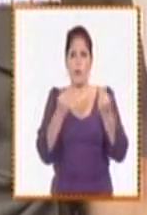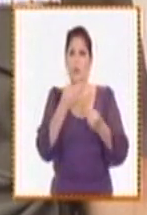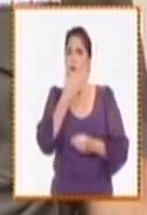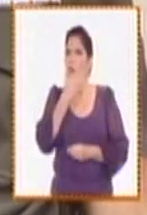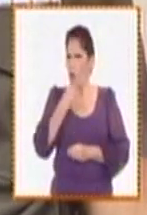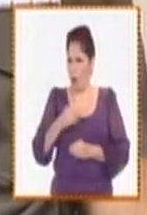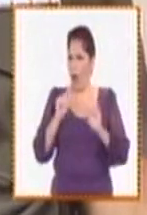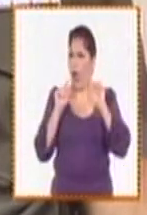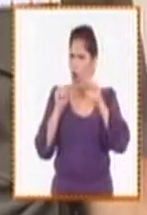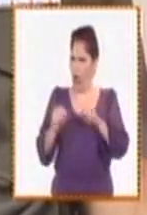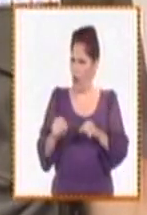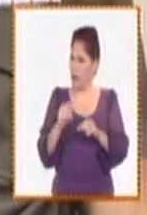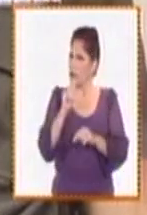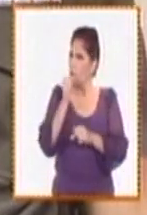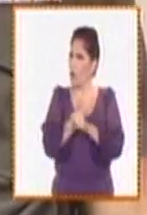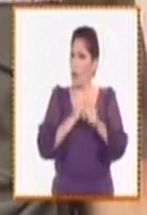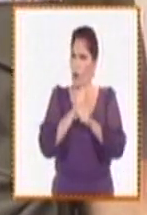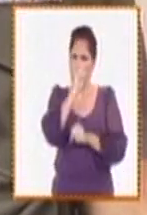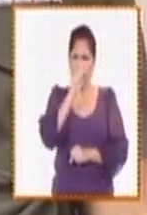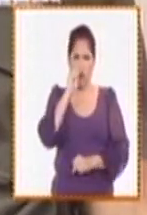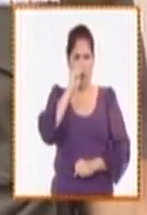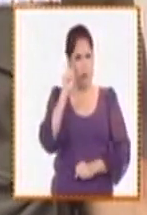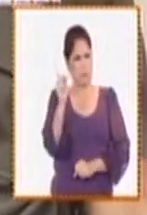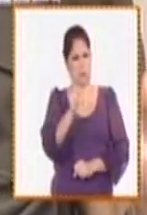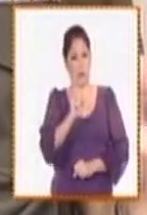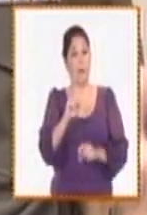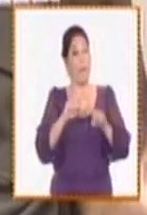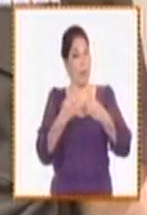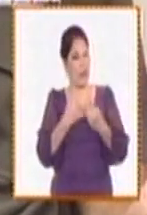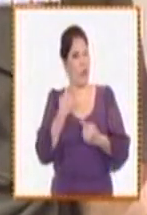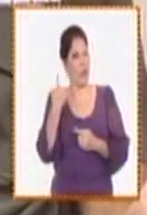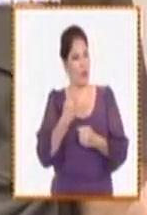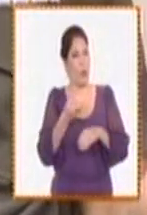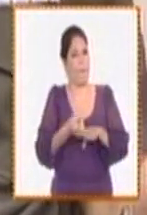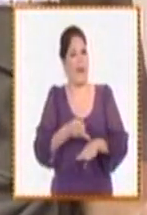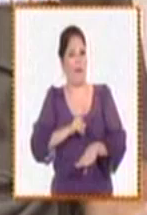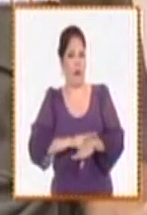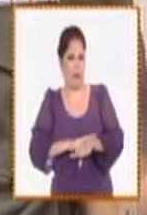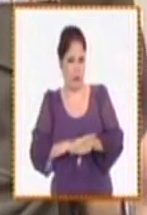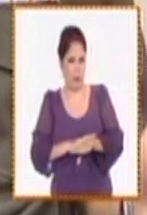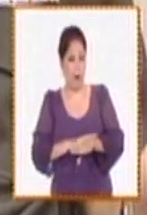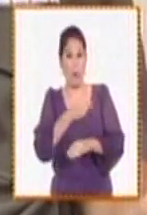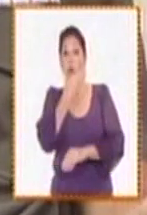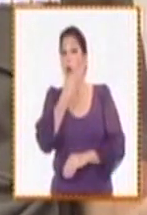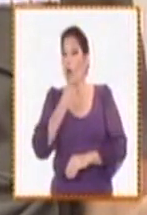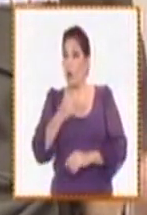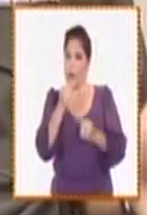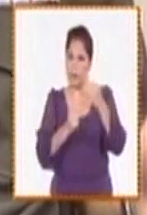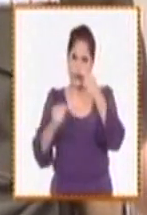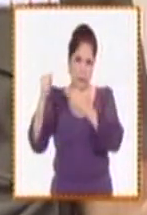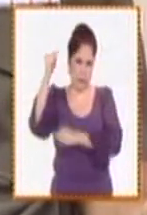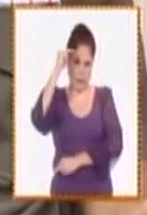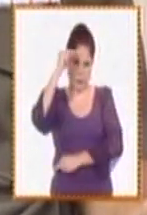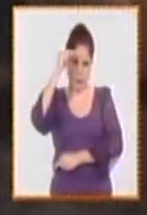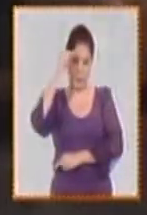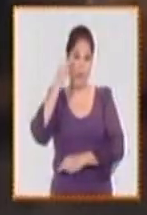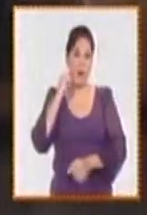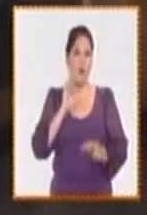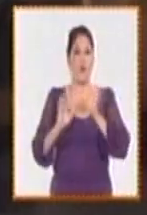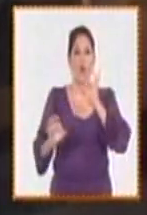que existe en el país. Para nosotros, esa masa de jóvenes constituye la prioridad de la